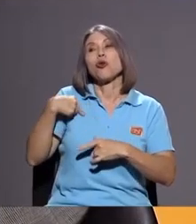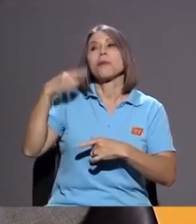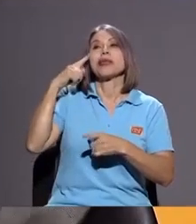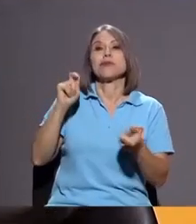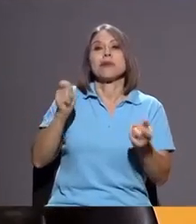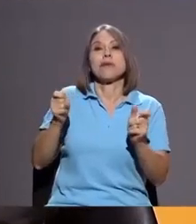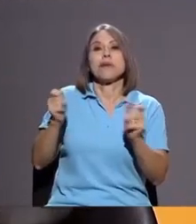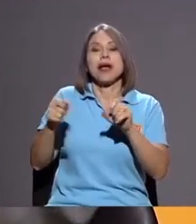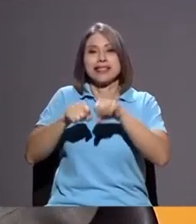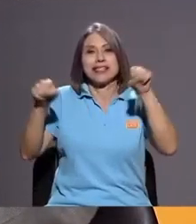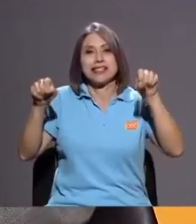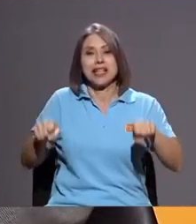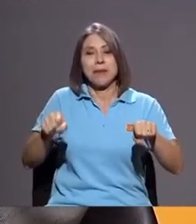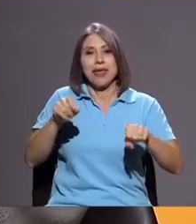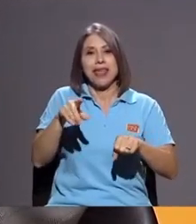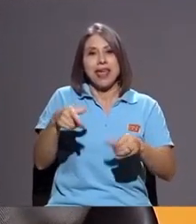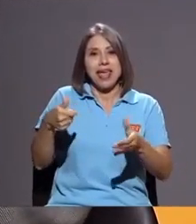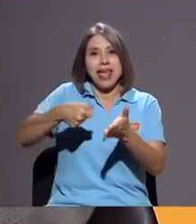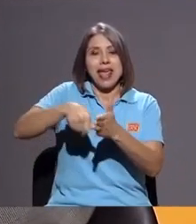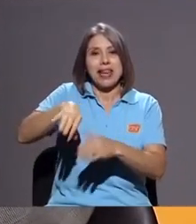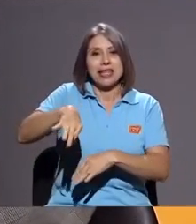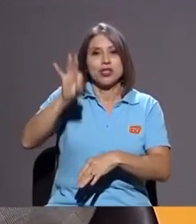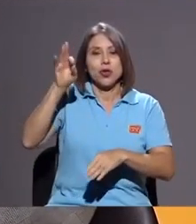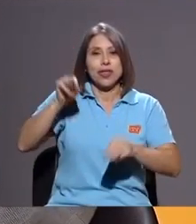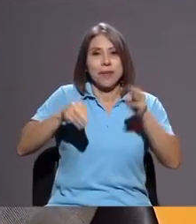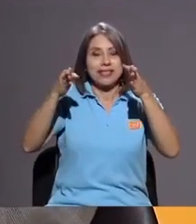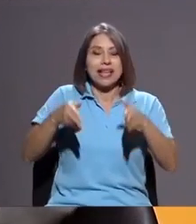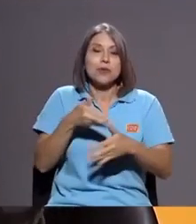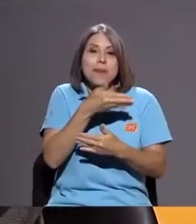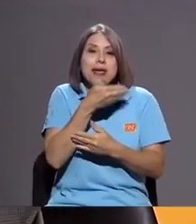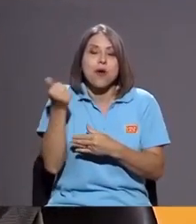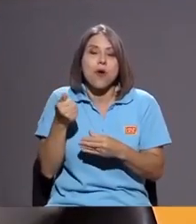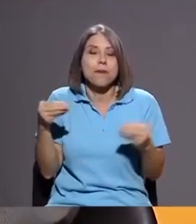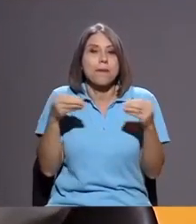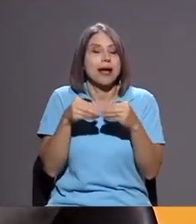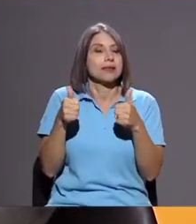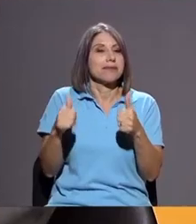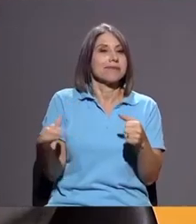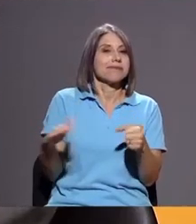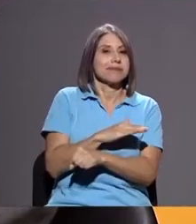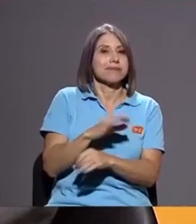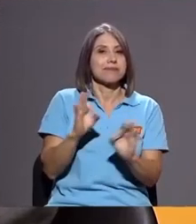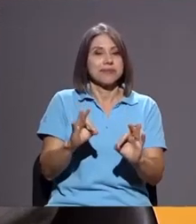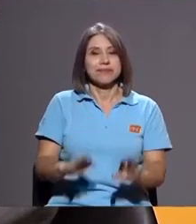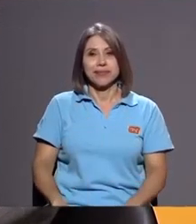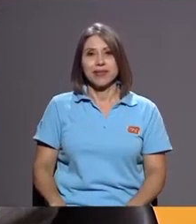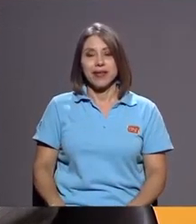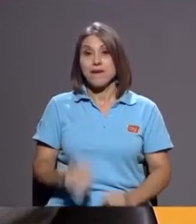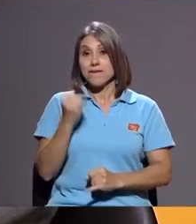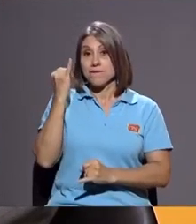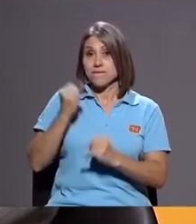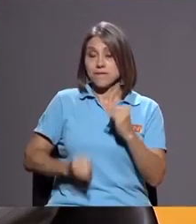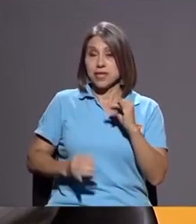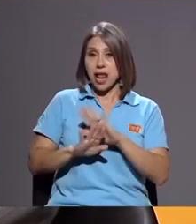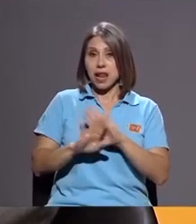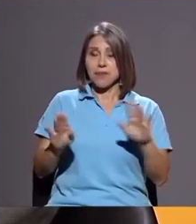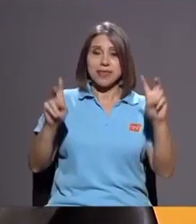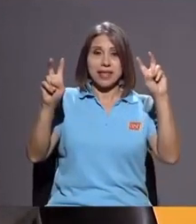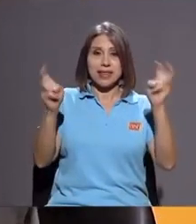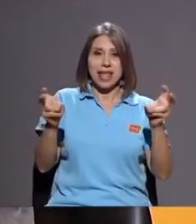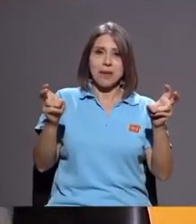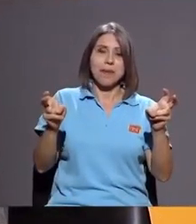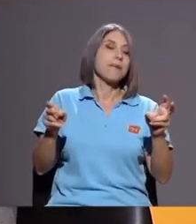magistrados sería mucho mejor y tendríamos una mejor integración. Finalmente es el tema de que hay que